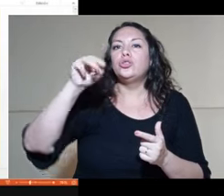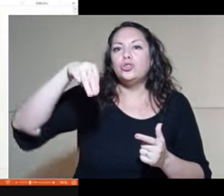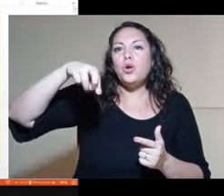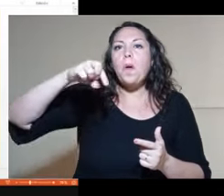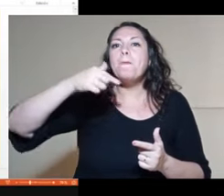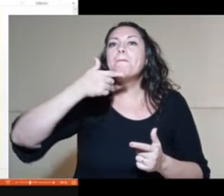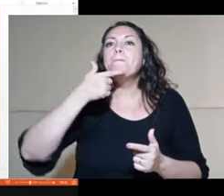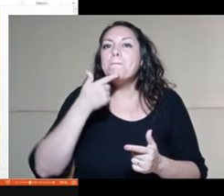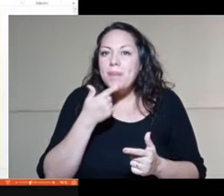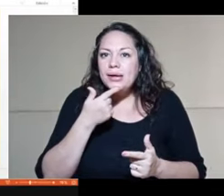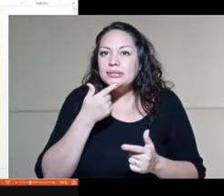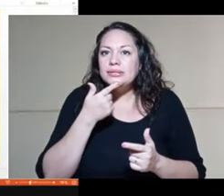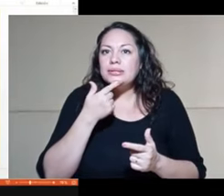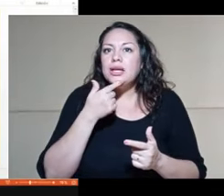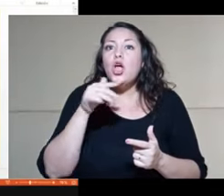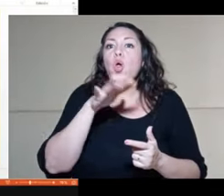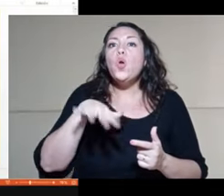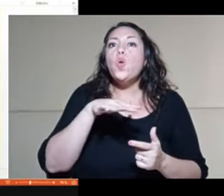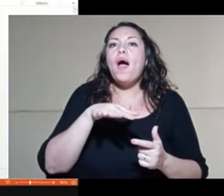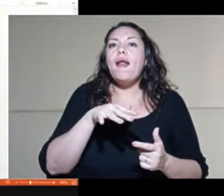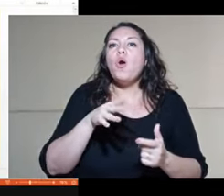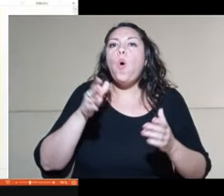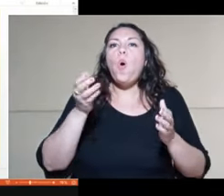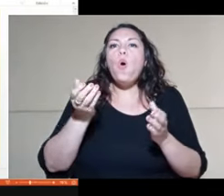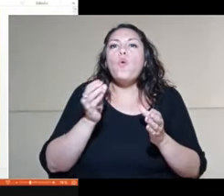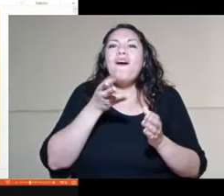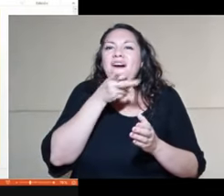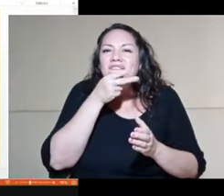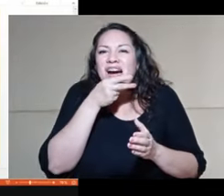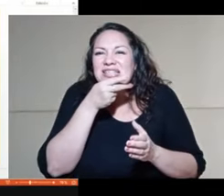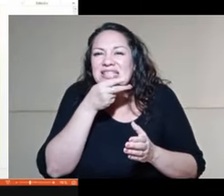Los uréteres en el cólico renal, que duele muchísimo. Fíjense,